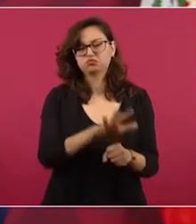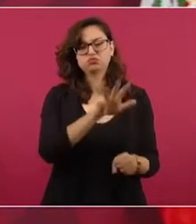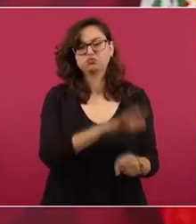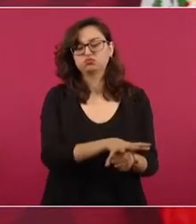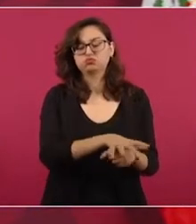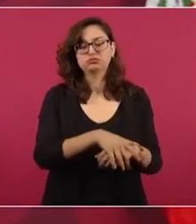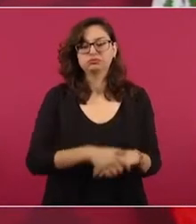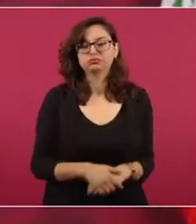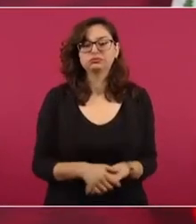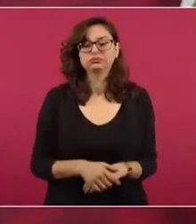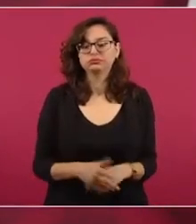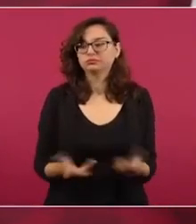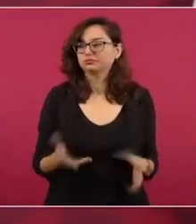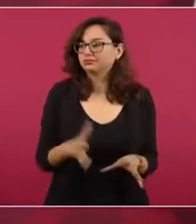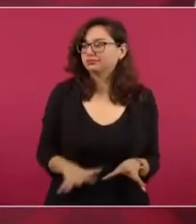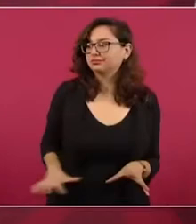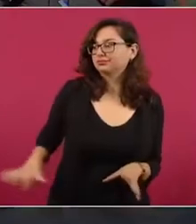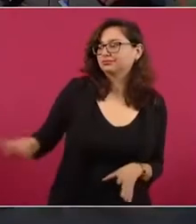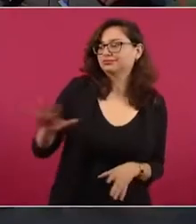No es lo mismo que vote